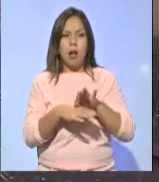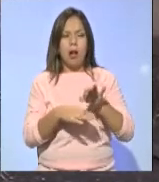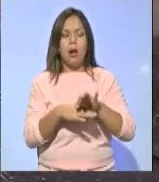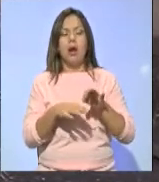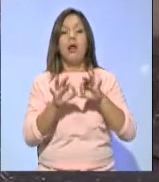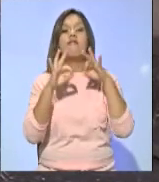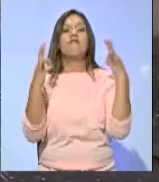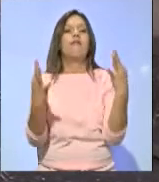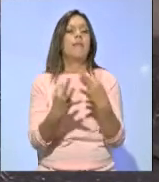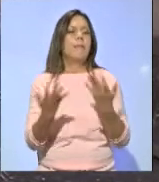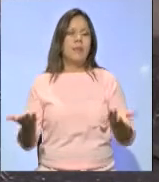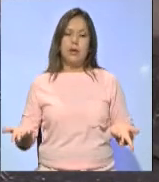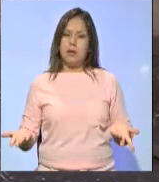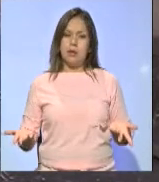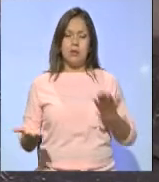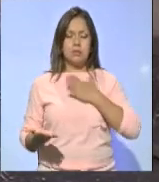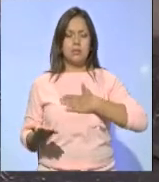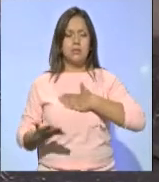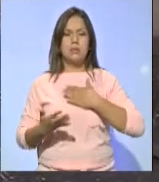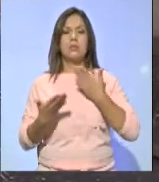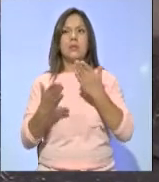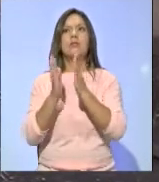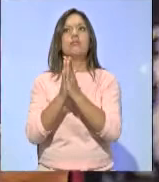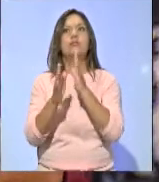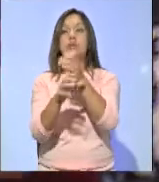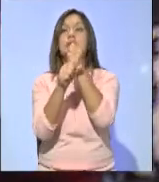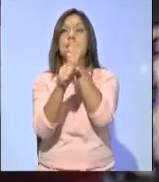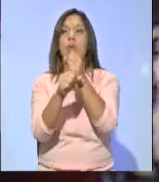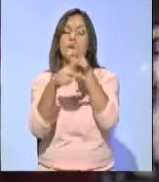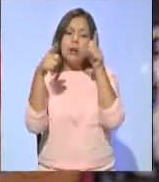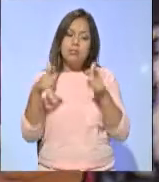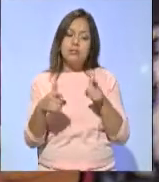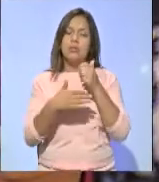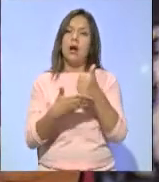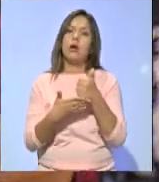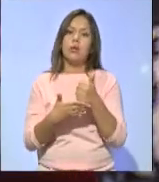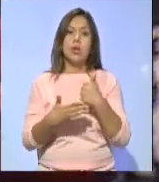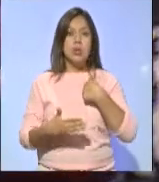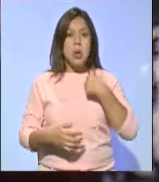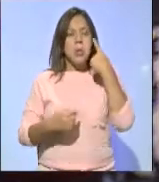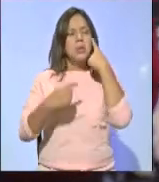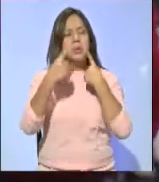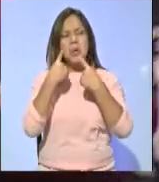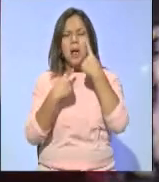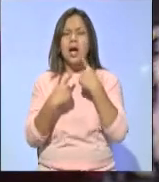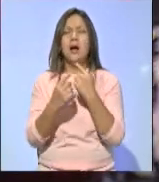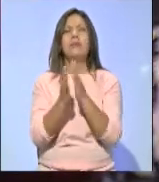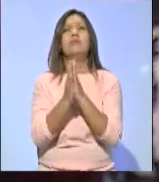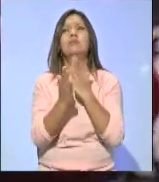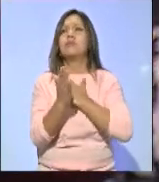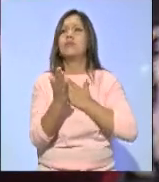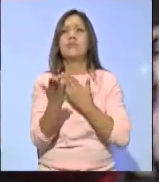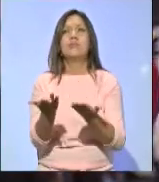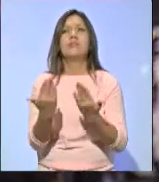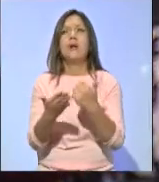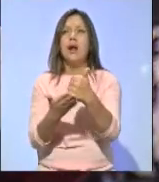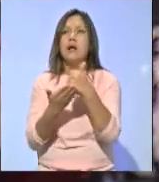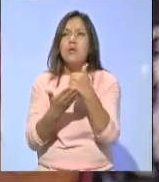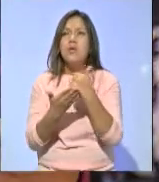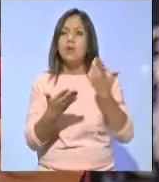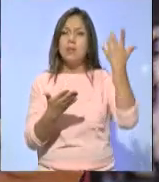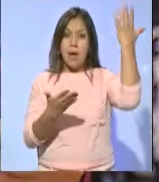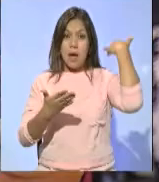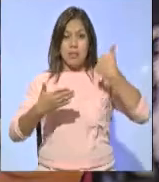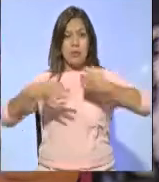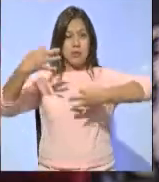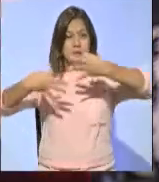la familia. Ella solicitó medidas de seguridad. Por más que yo lloraba, por más que yo le pedía, le rogaba a la anterior